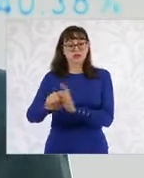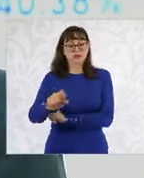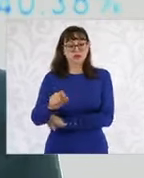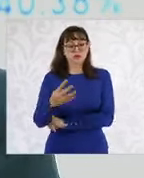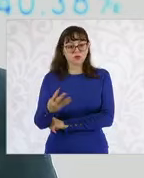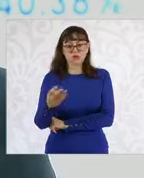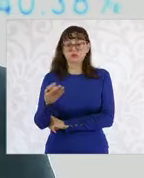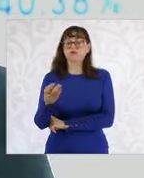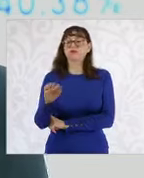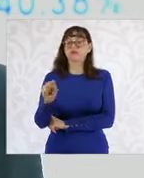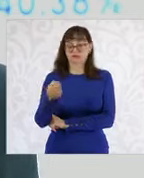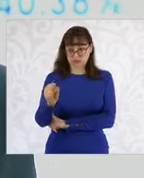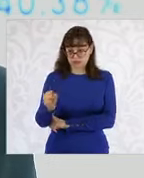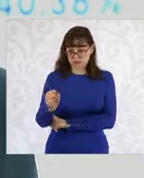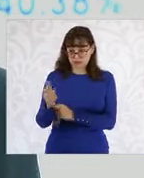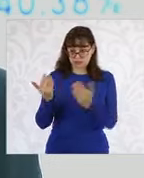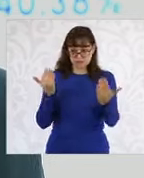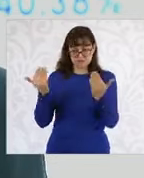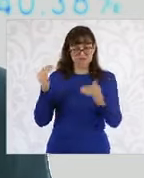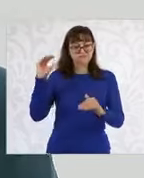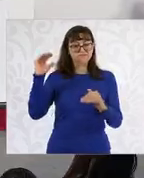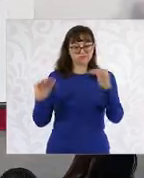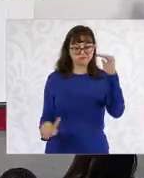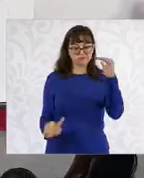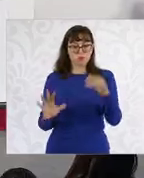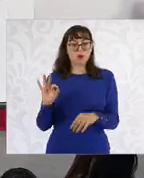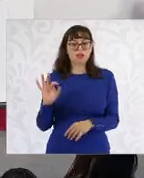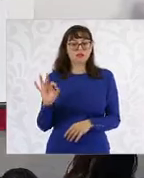2024. La siguiente.